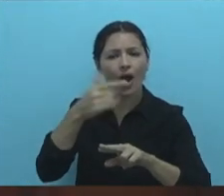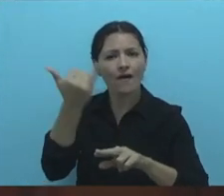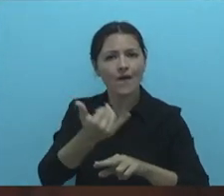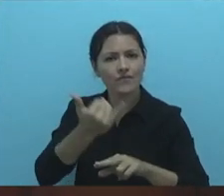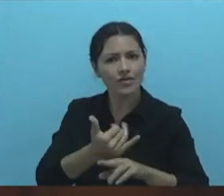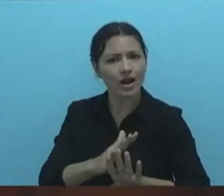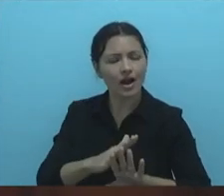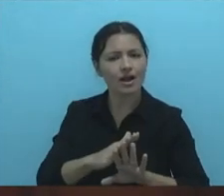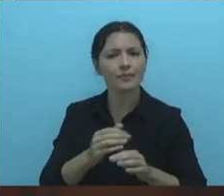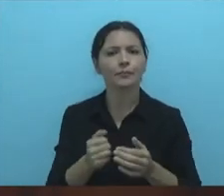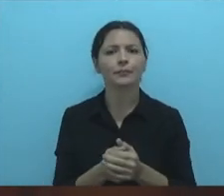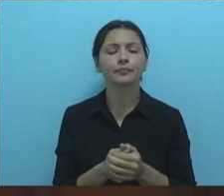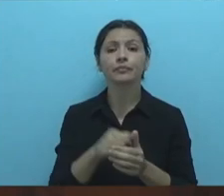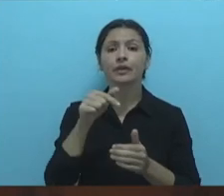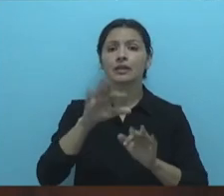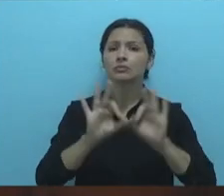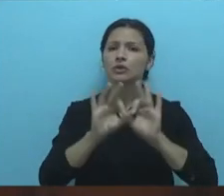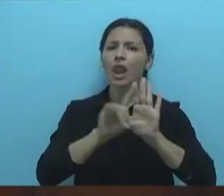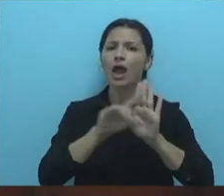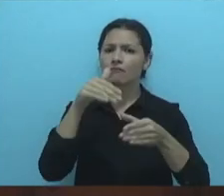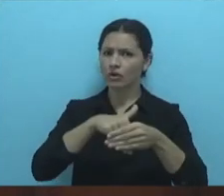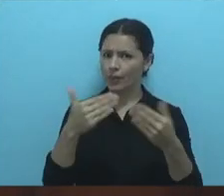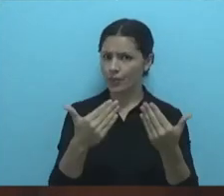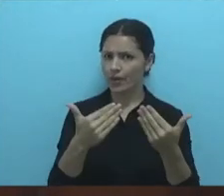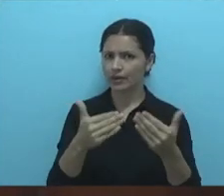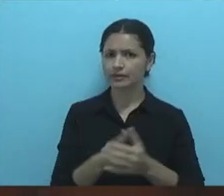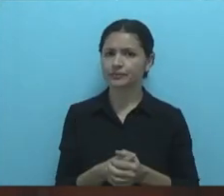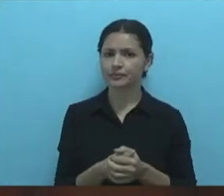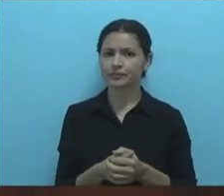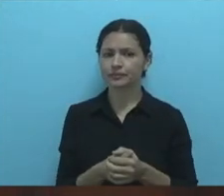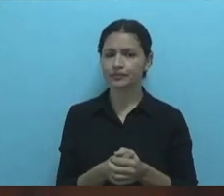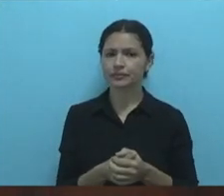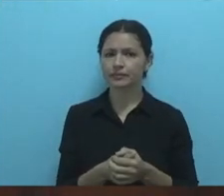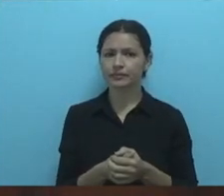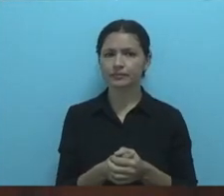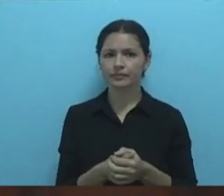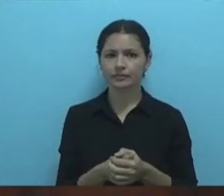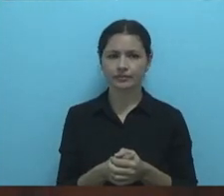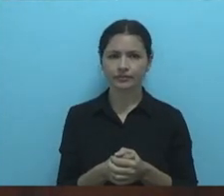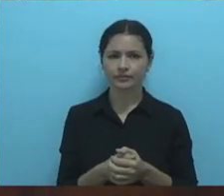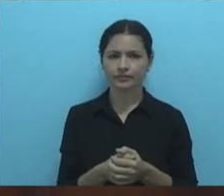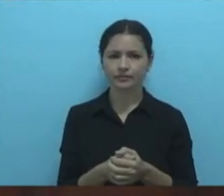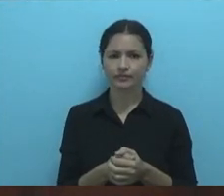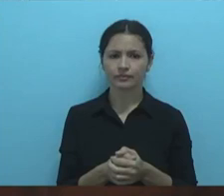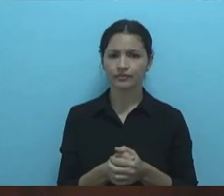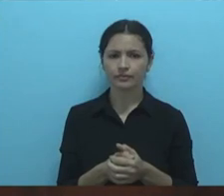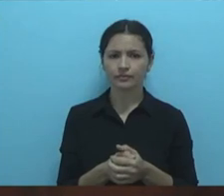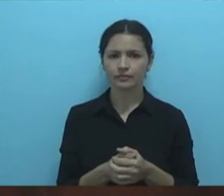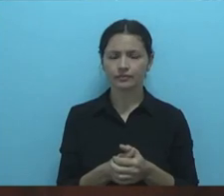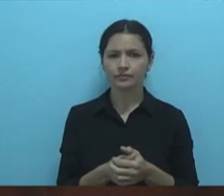voy a poner a consideración el proyecto de ley en general les pido que se identifique con el dígito pulgar correspondiente